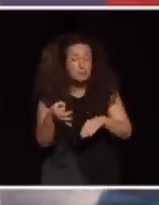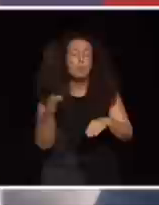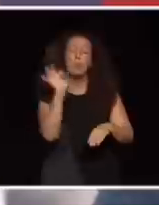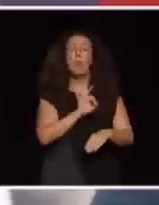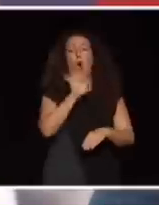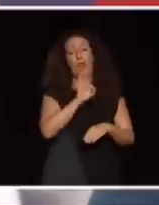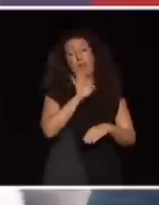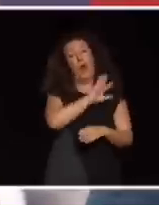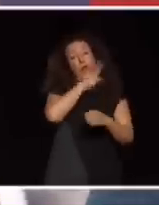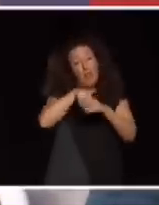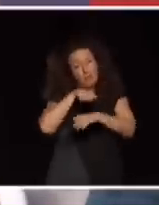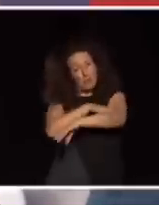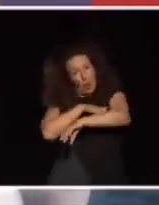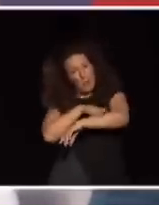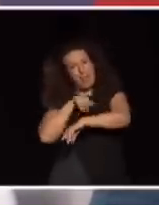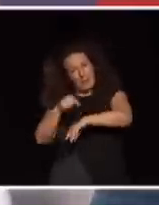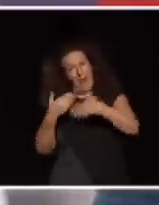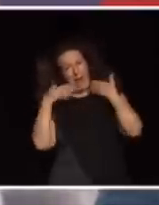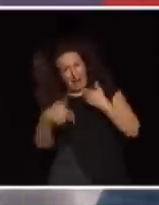gobierno.